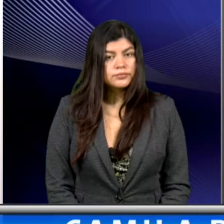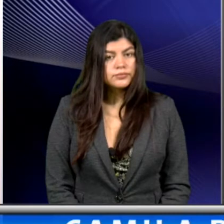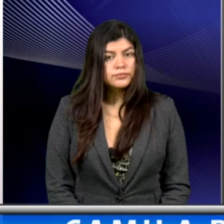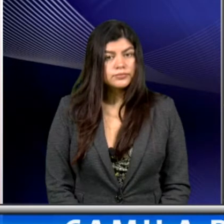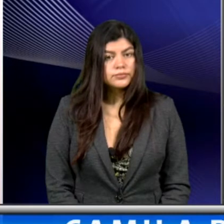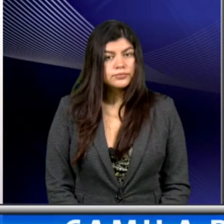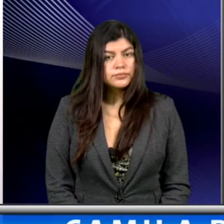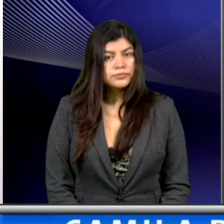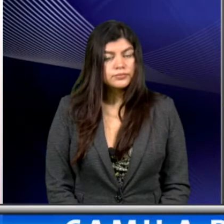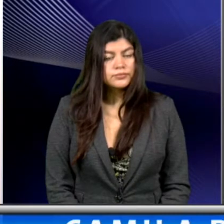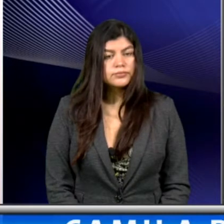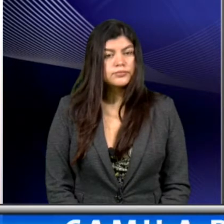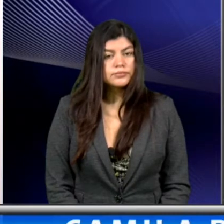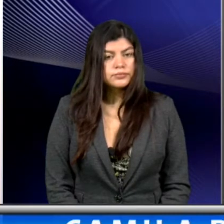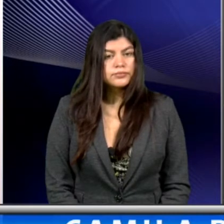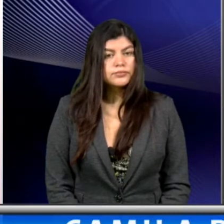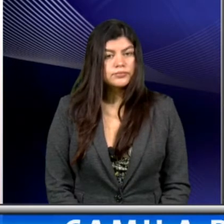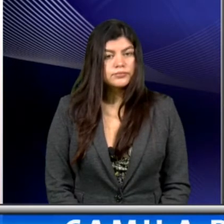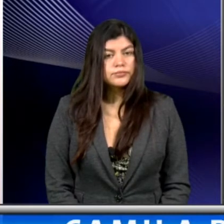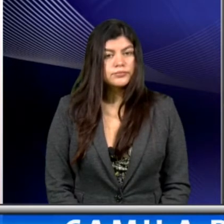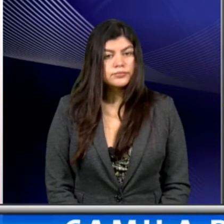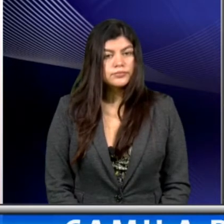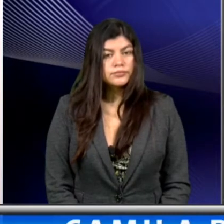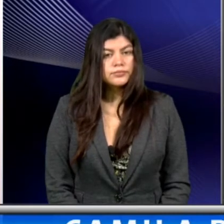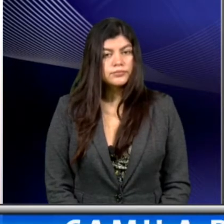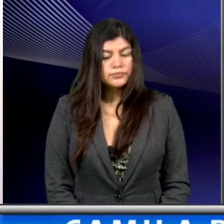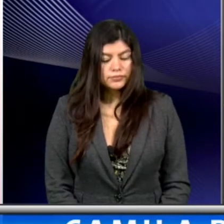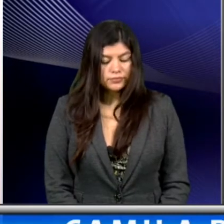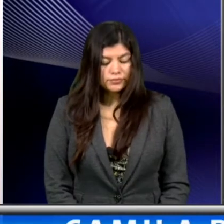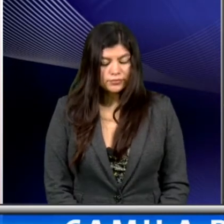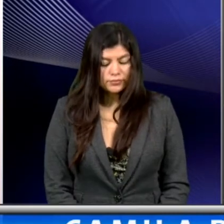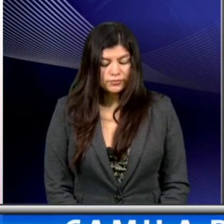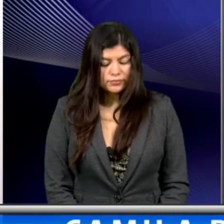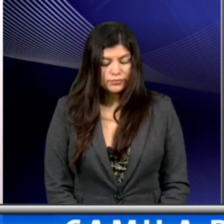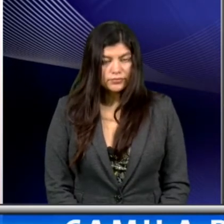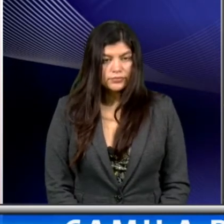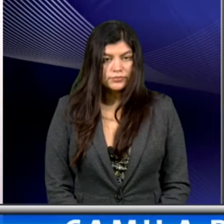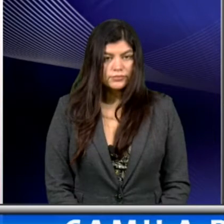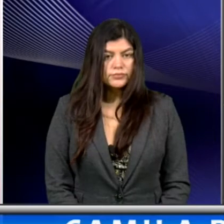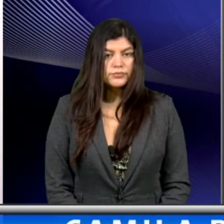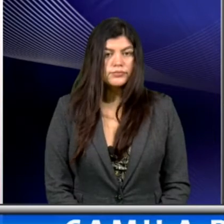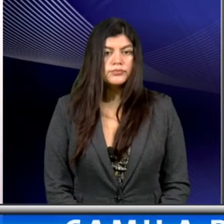tabaco, supongamos, ya para no meternos en otras cosas más complejas de drogas ilegales.